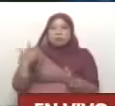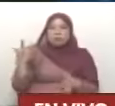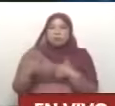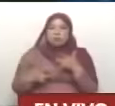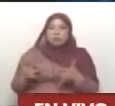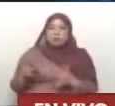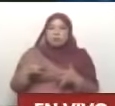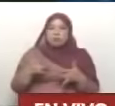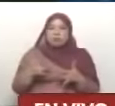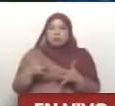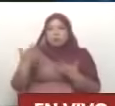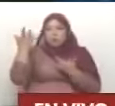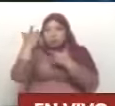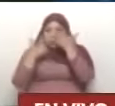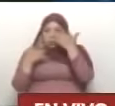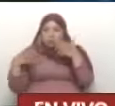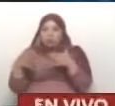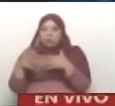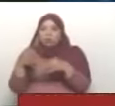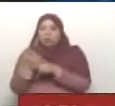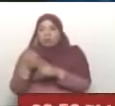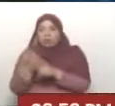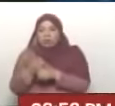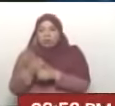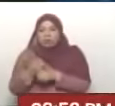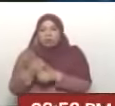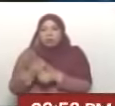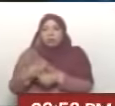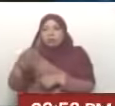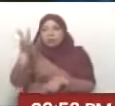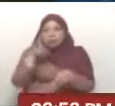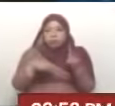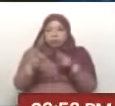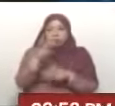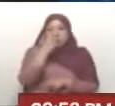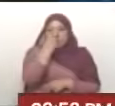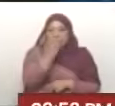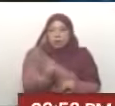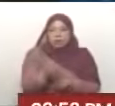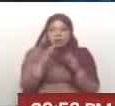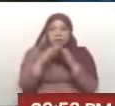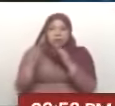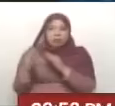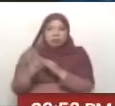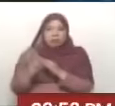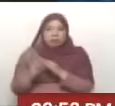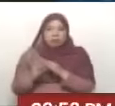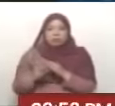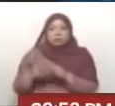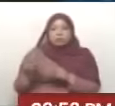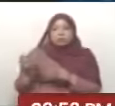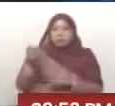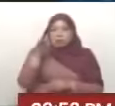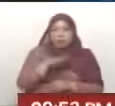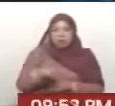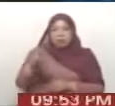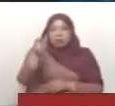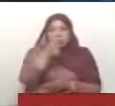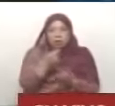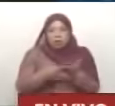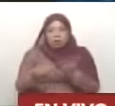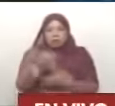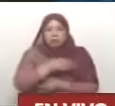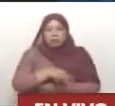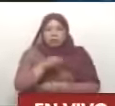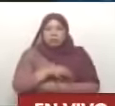la Brigada Hugo Chávez, cuya labor va a ser el recorrido casa por casa, el recorrido para levantar esa cartografía